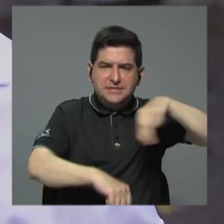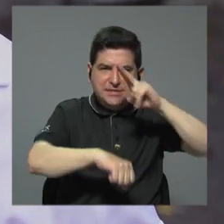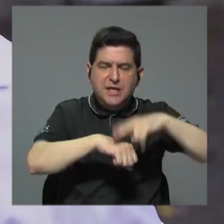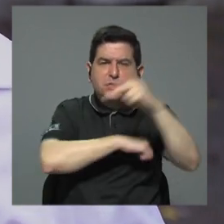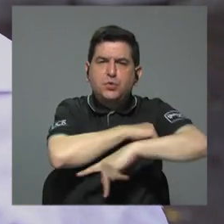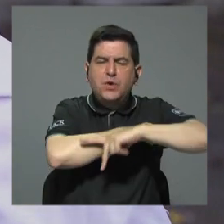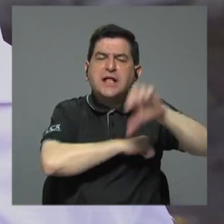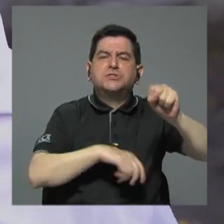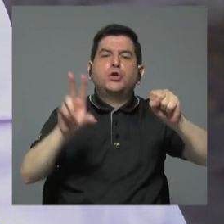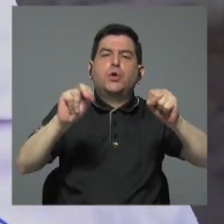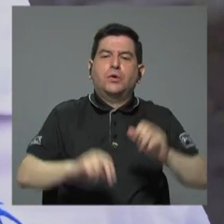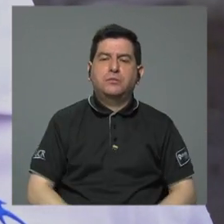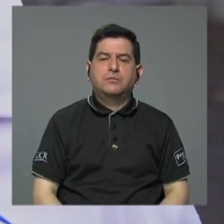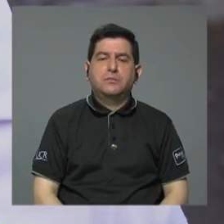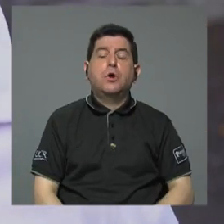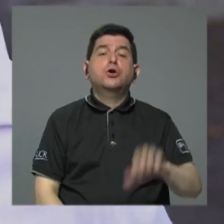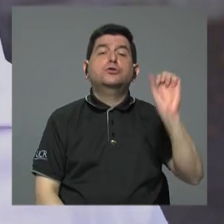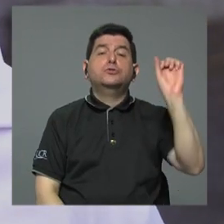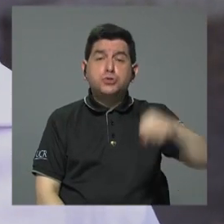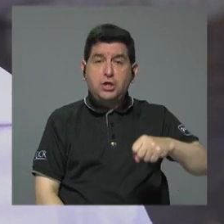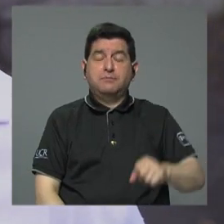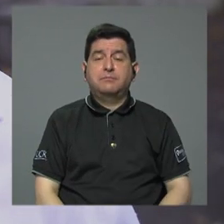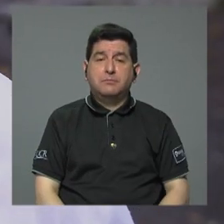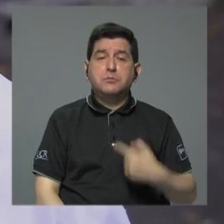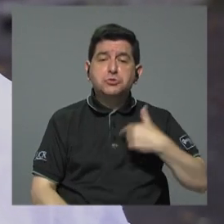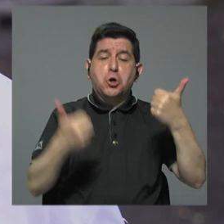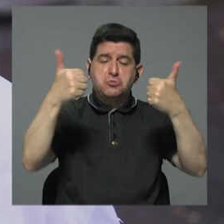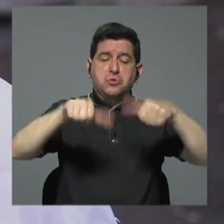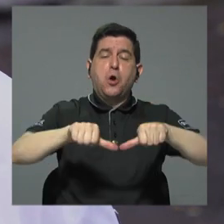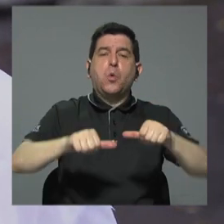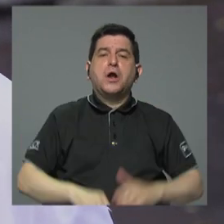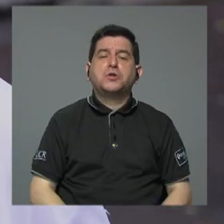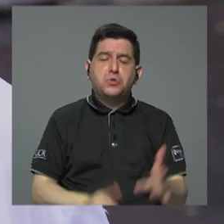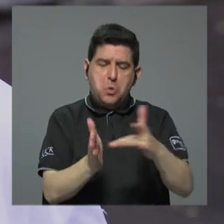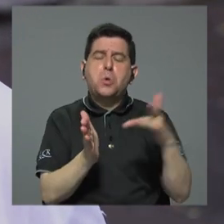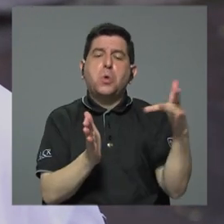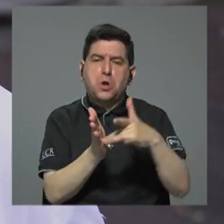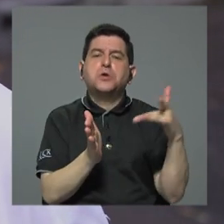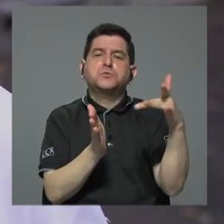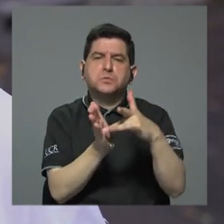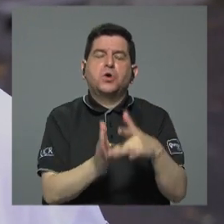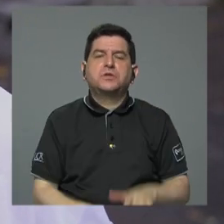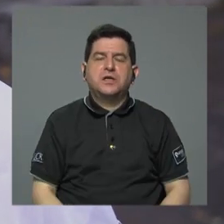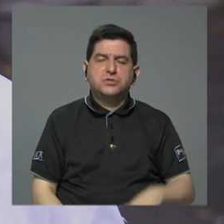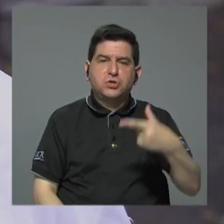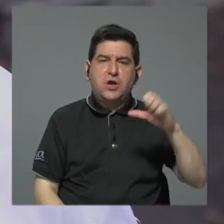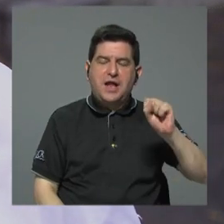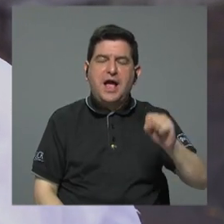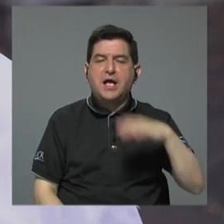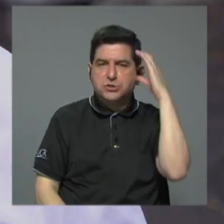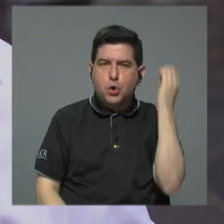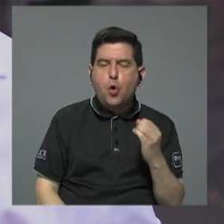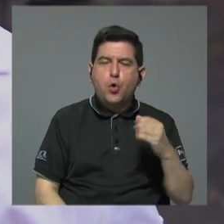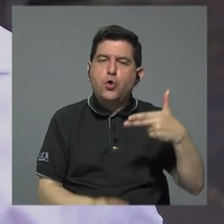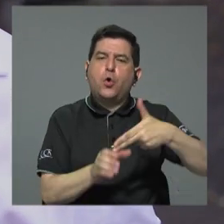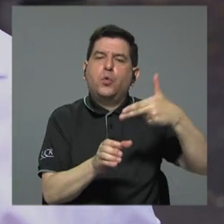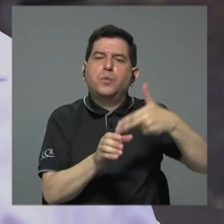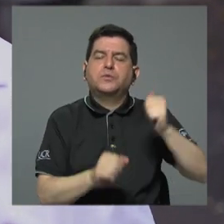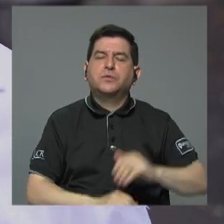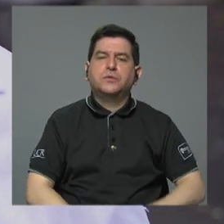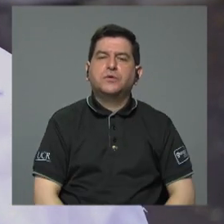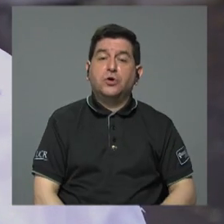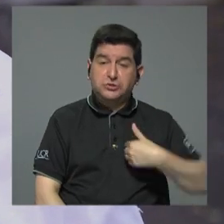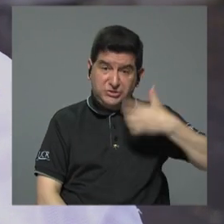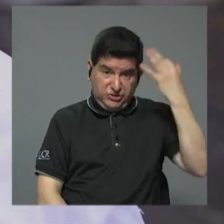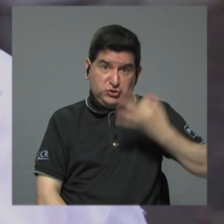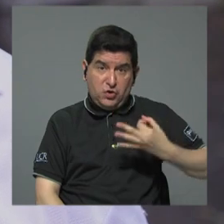el país. Sí, definitivamente sí estoy de acuerdo con la explotación del gas, del oro y del petróleo.